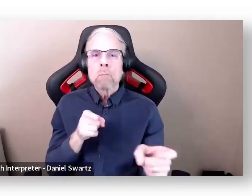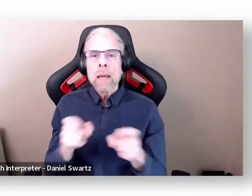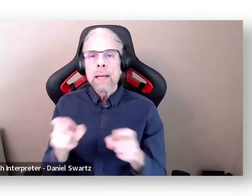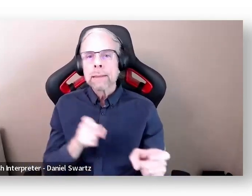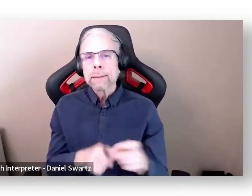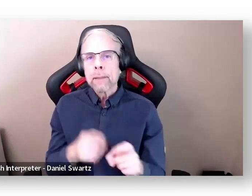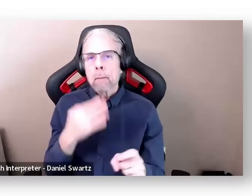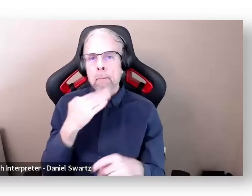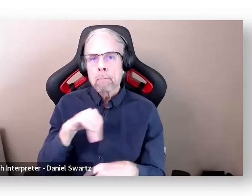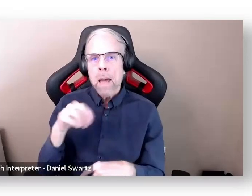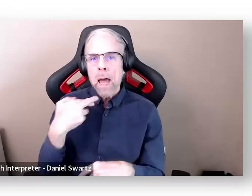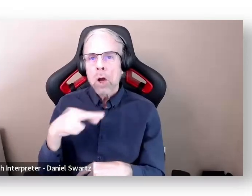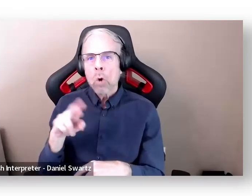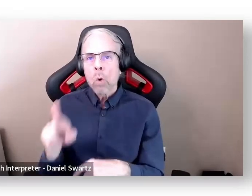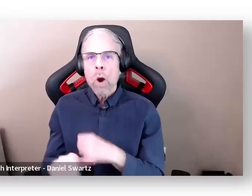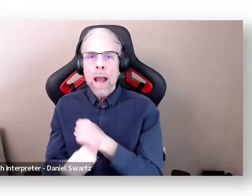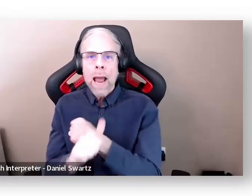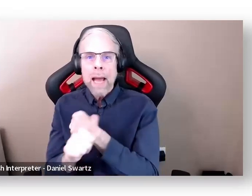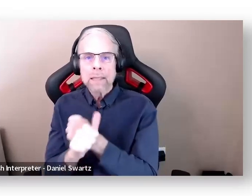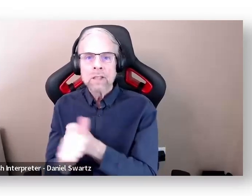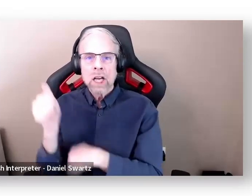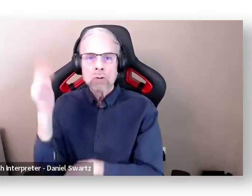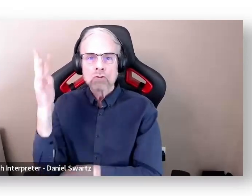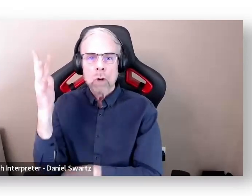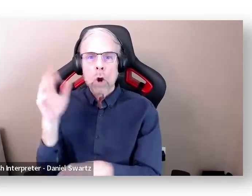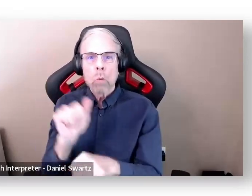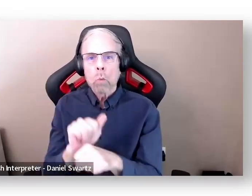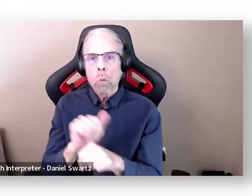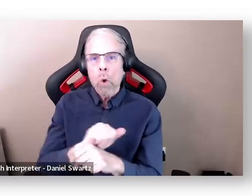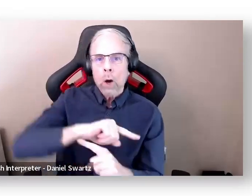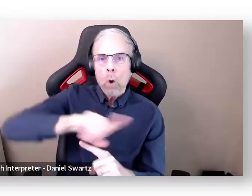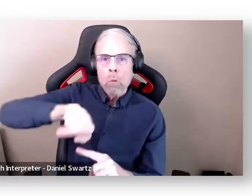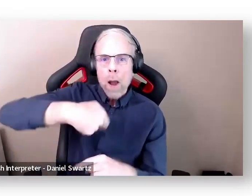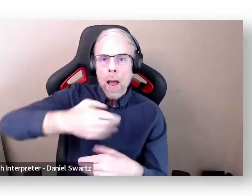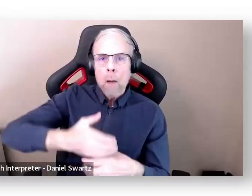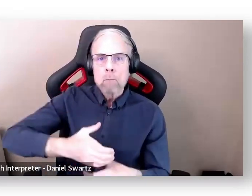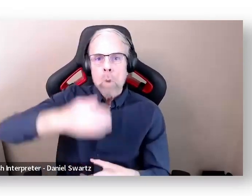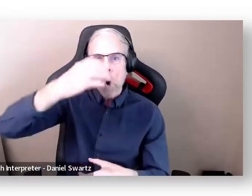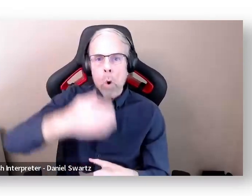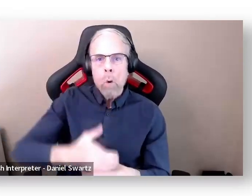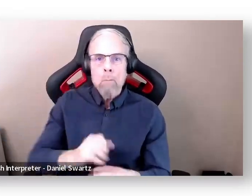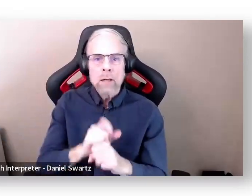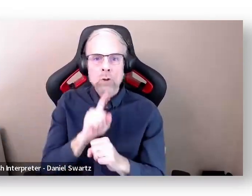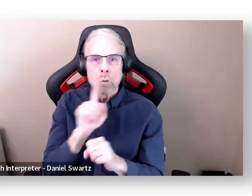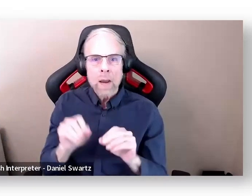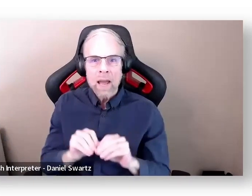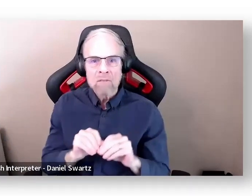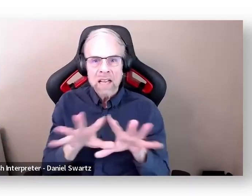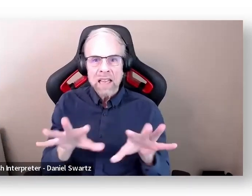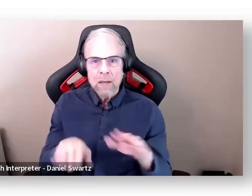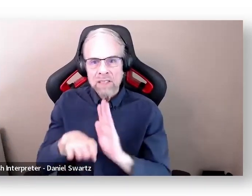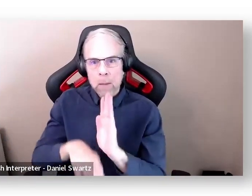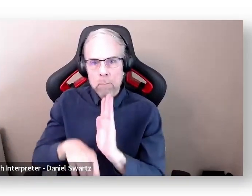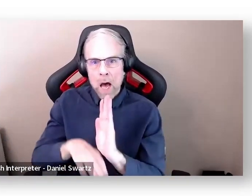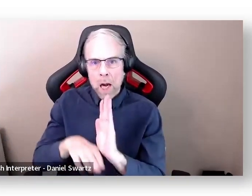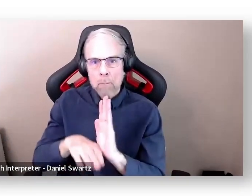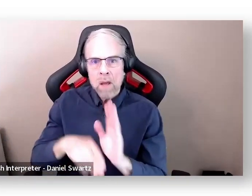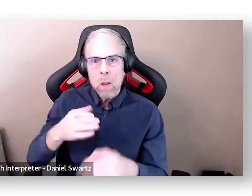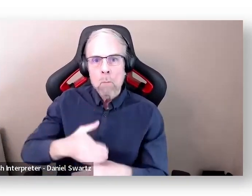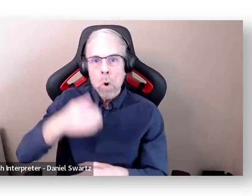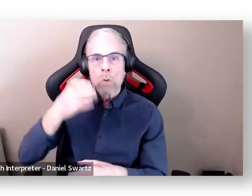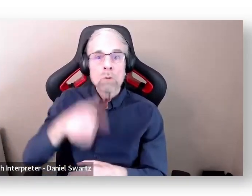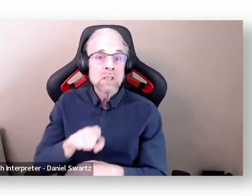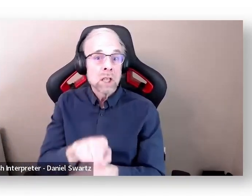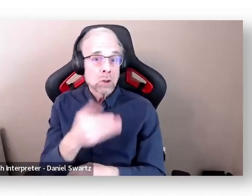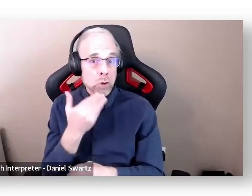También es monitorear árboles defectuosos y peligrosos, trabajar alrededor de postes y asegurar de que tengamos espacios libres